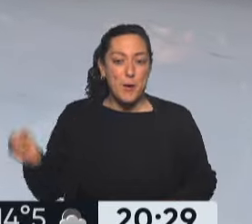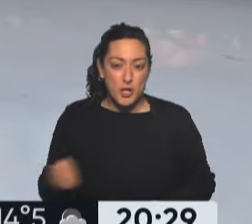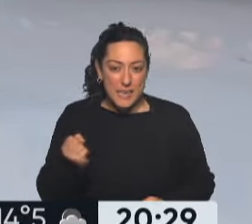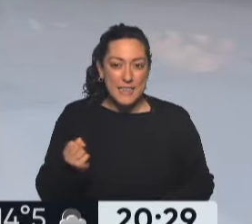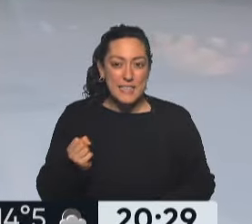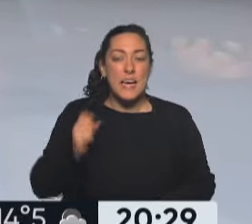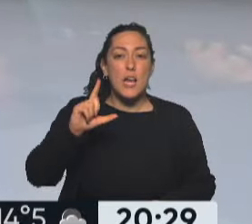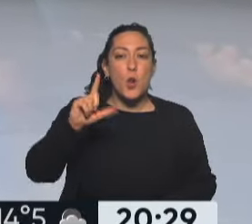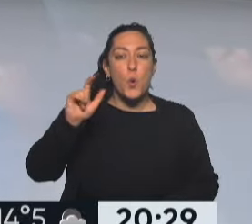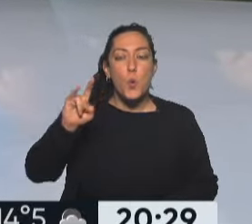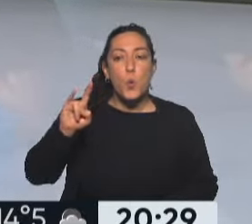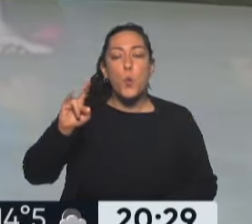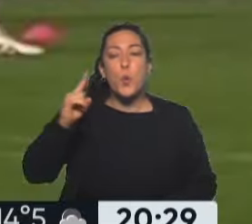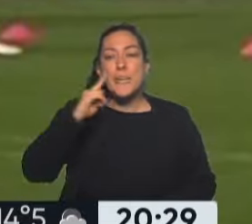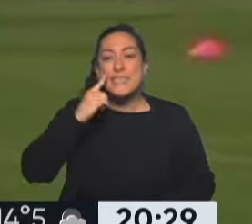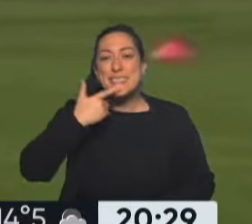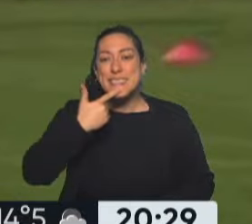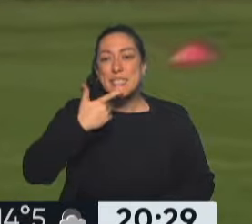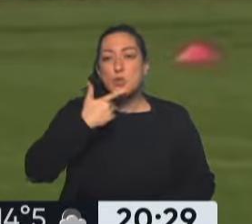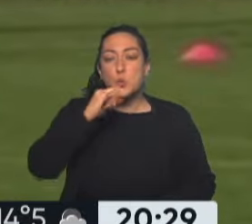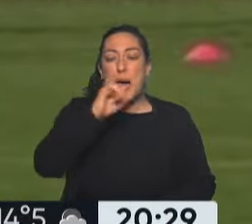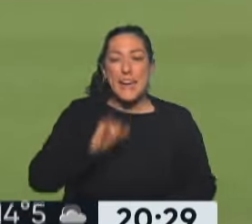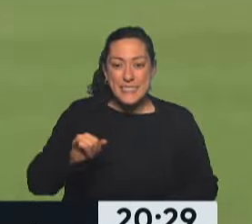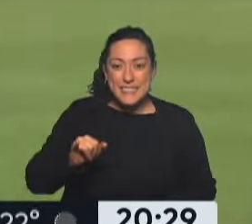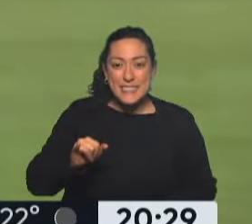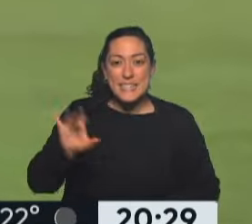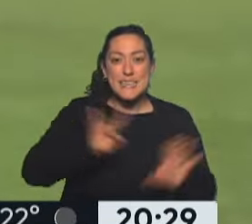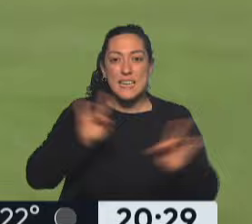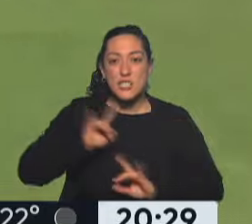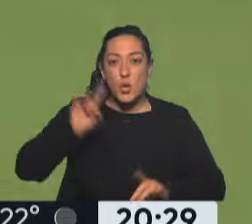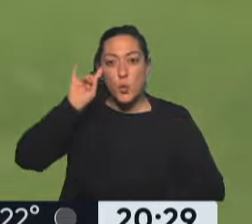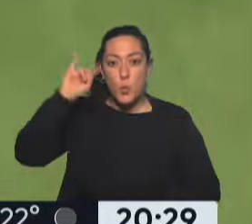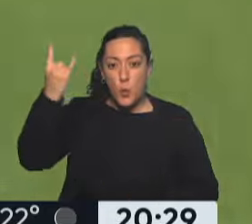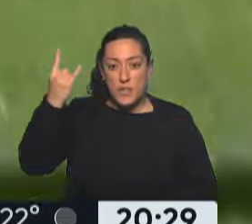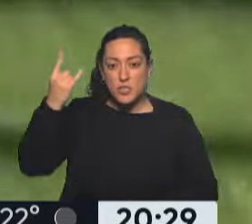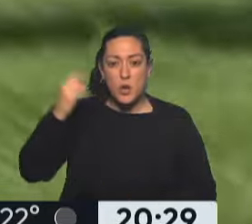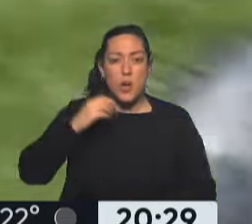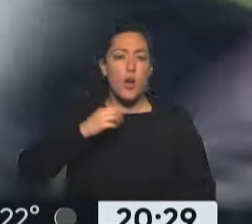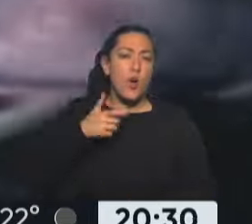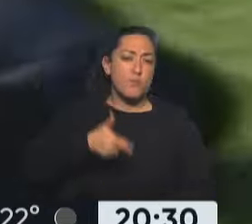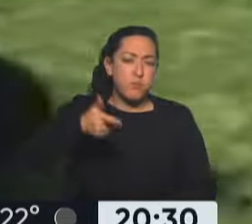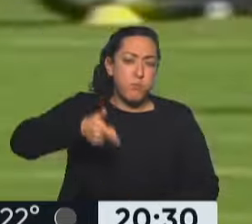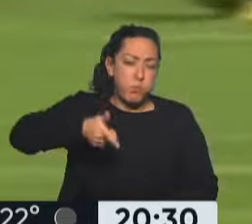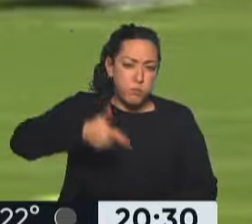Luis Suárez, el goleador máximo del seleccionado uruguayo de la Celeste,